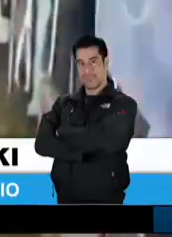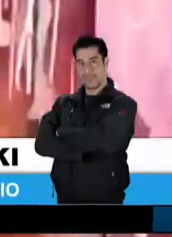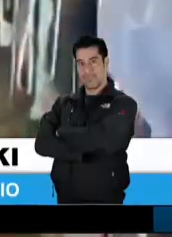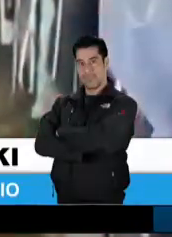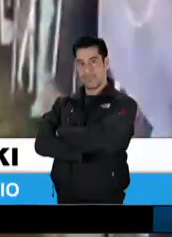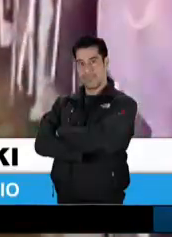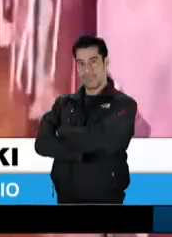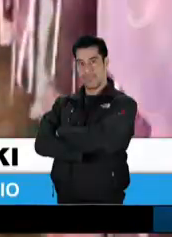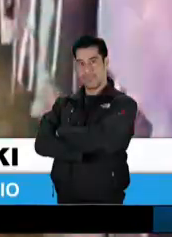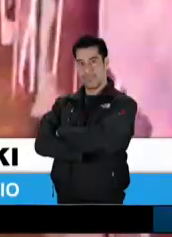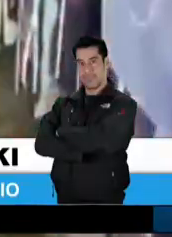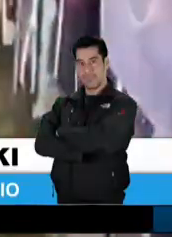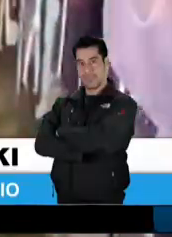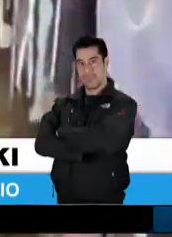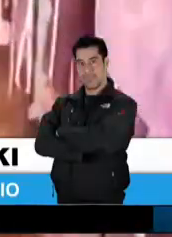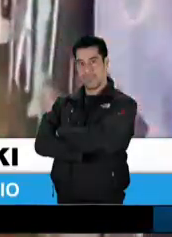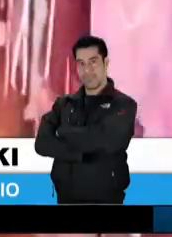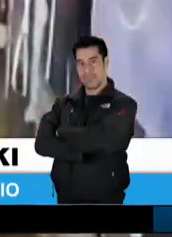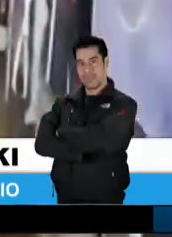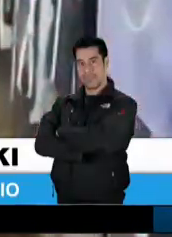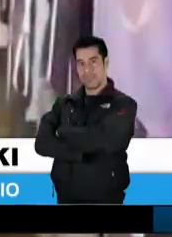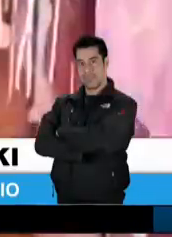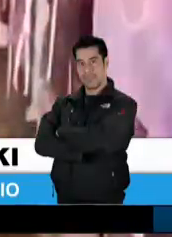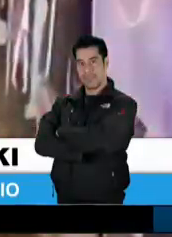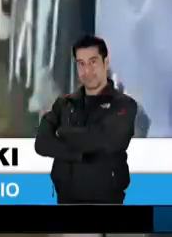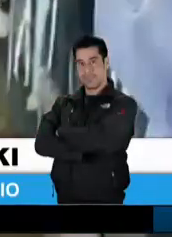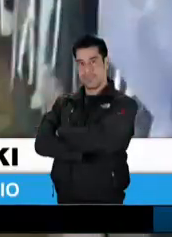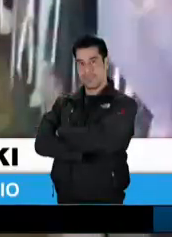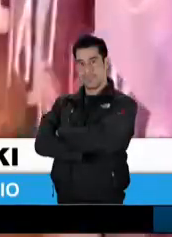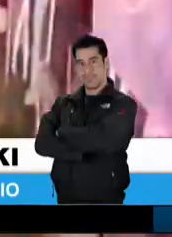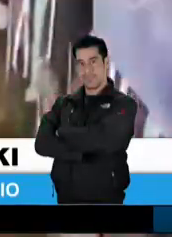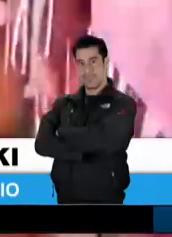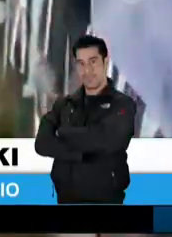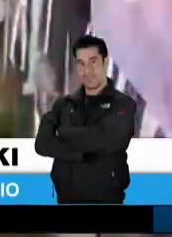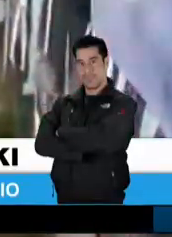los responsables o de el responsable que pueda tener implicancia en este hecho.